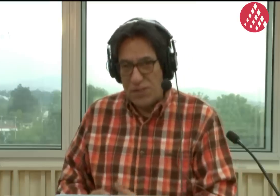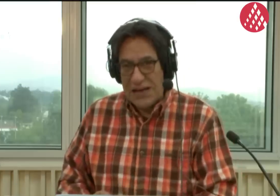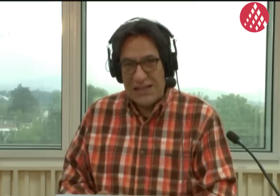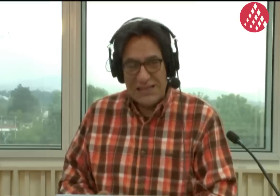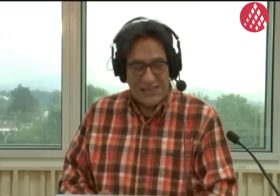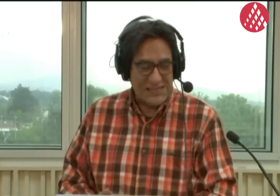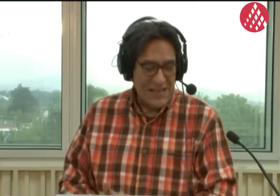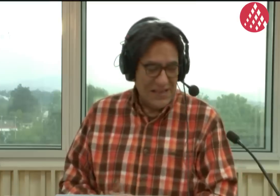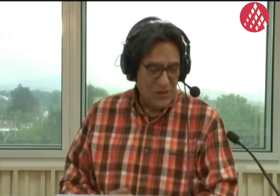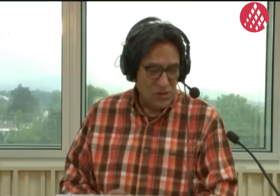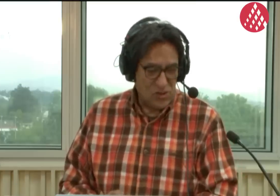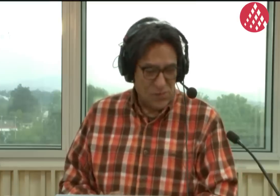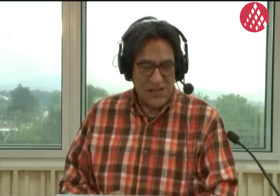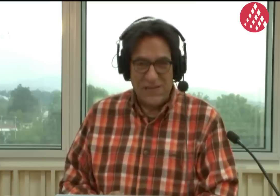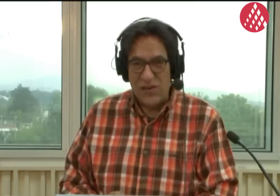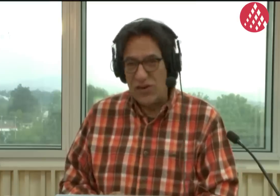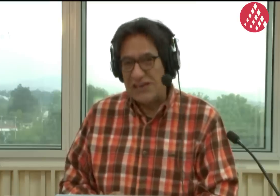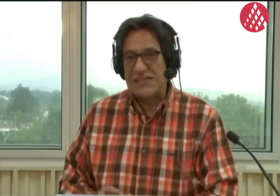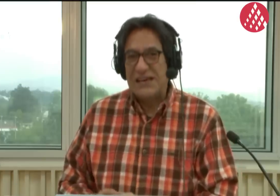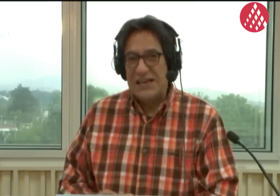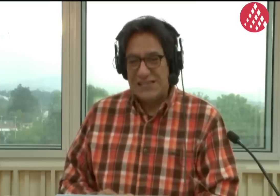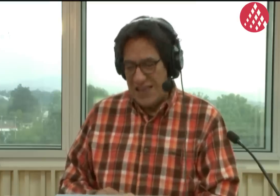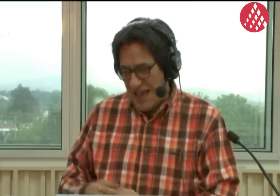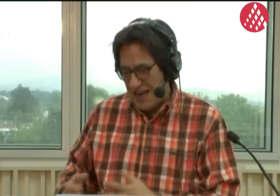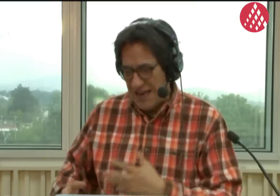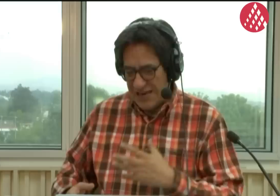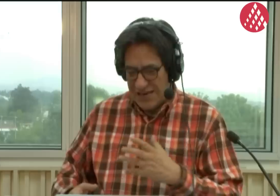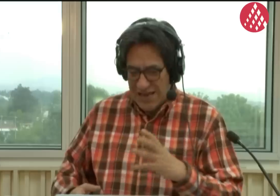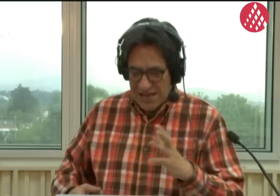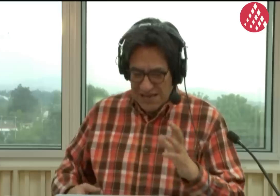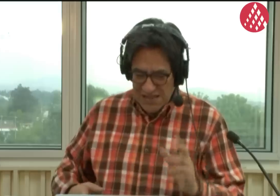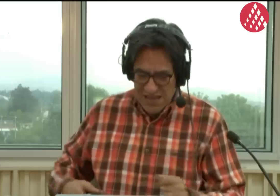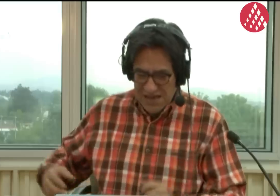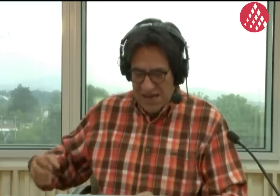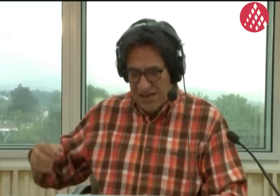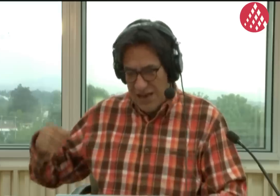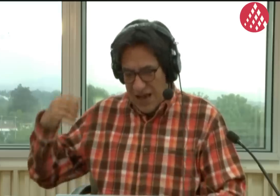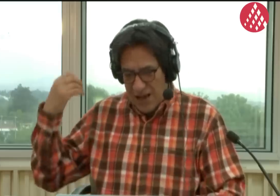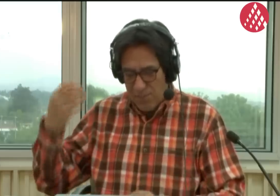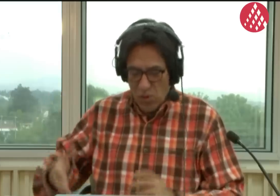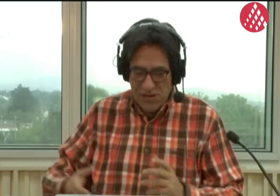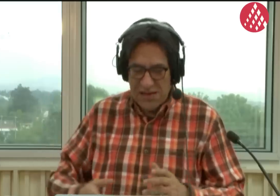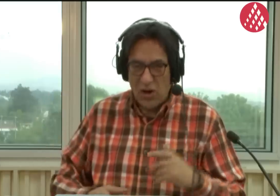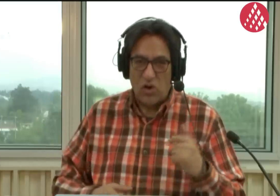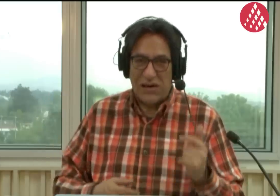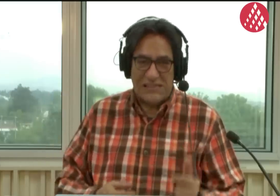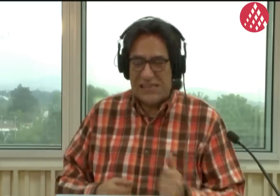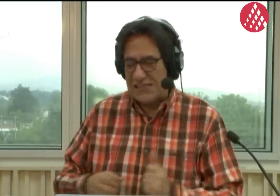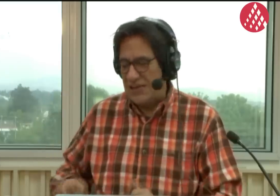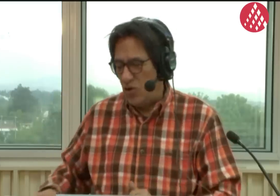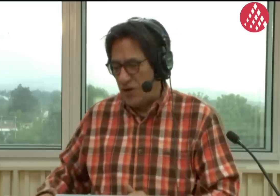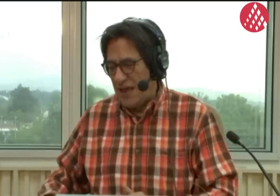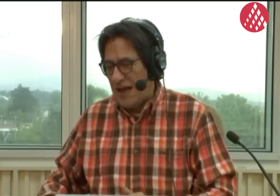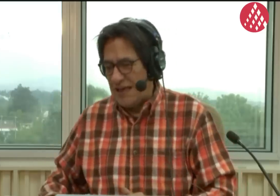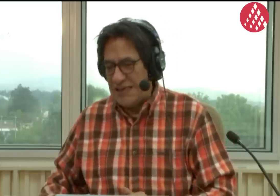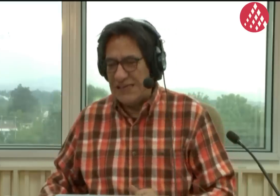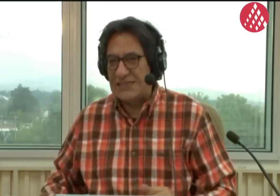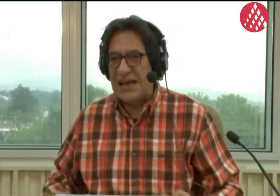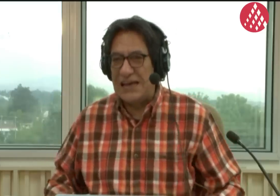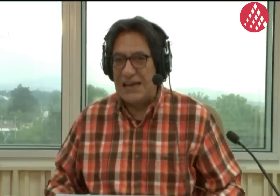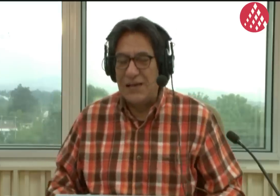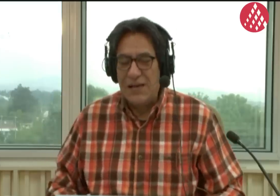los opinantes, los observadores señalan, critican, apoyan o rechazan lo que